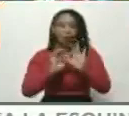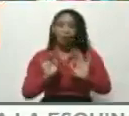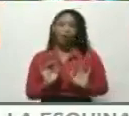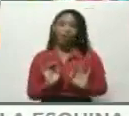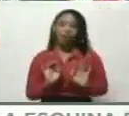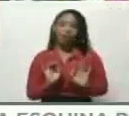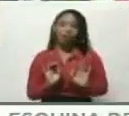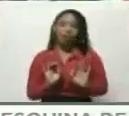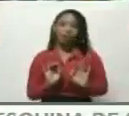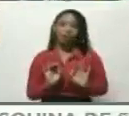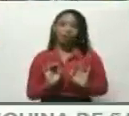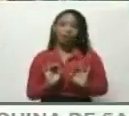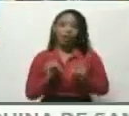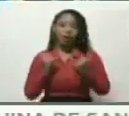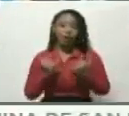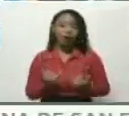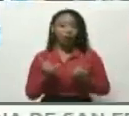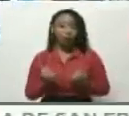Ahorita